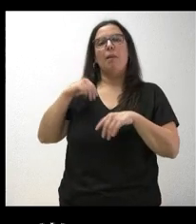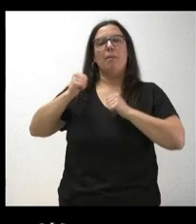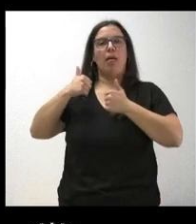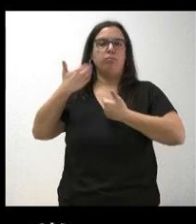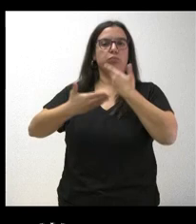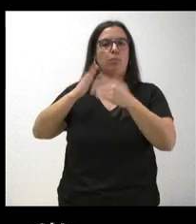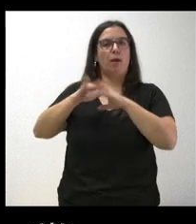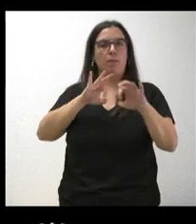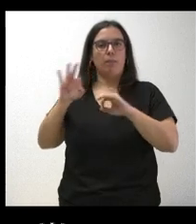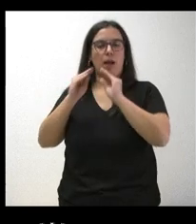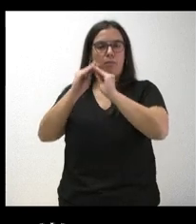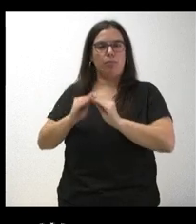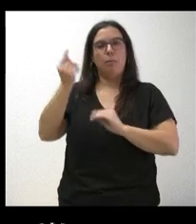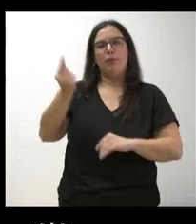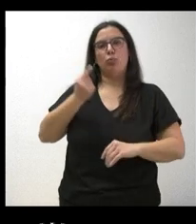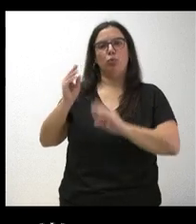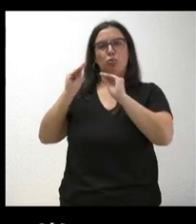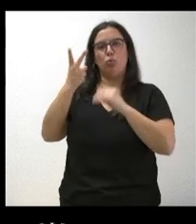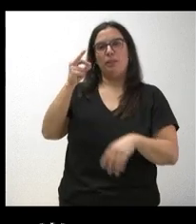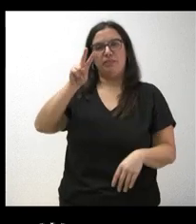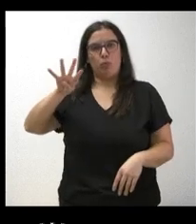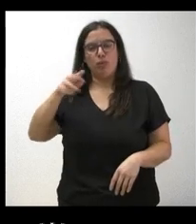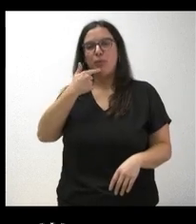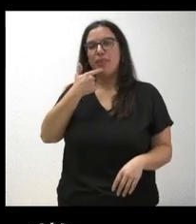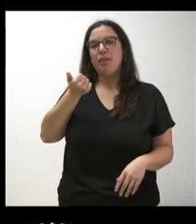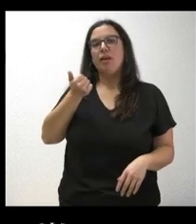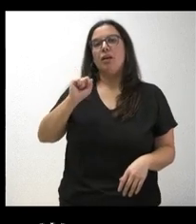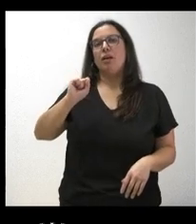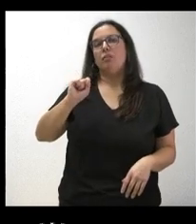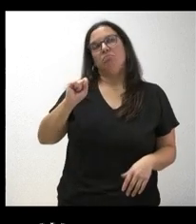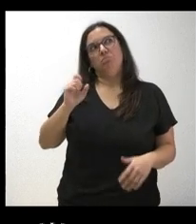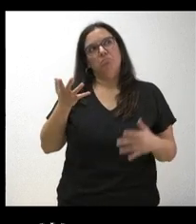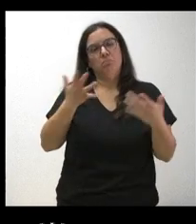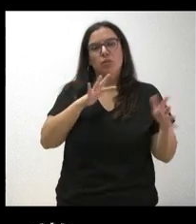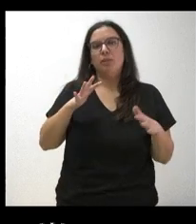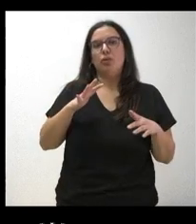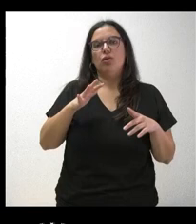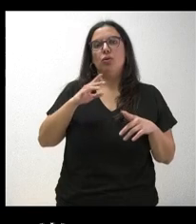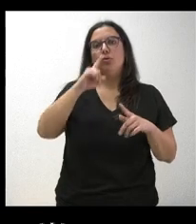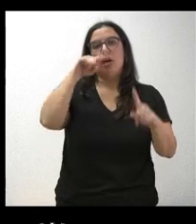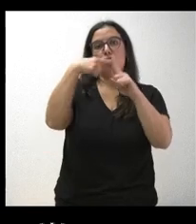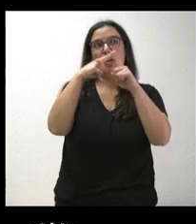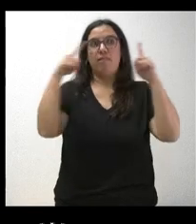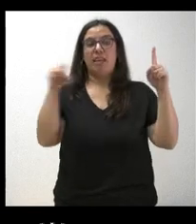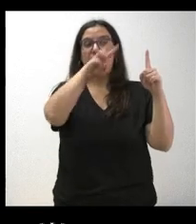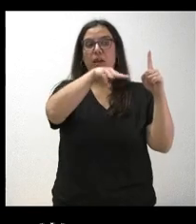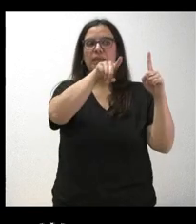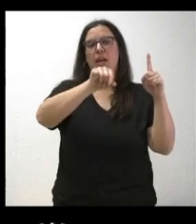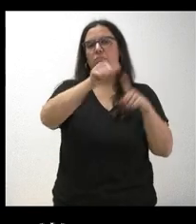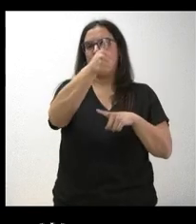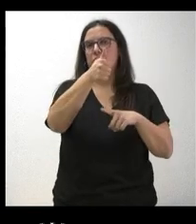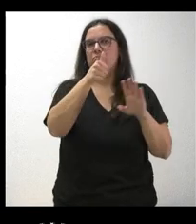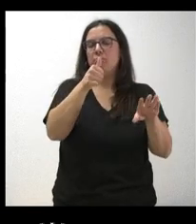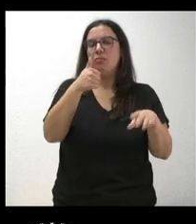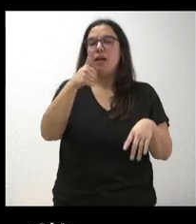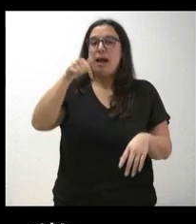realización de las cuentas 2024 habla de el primer trimestre de de del año que viene no sé si aquí